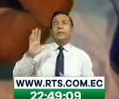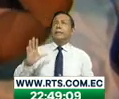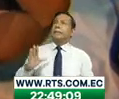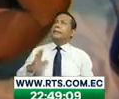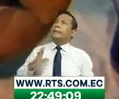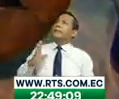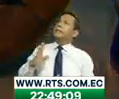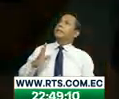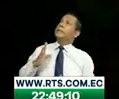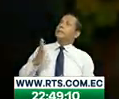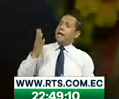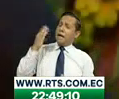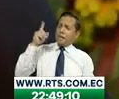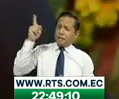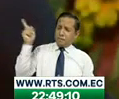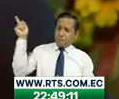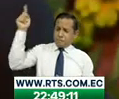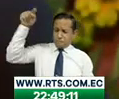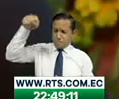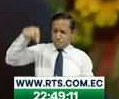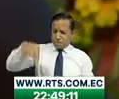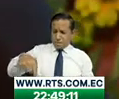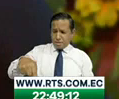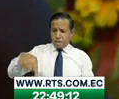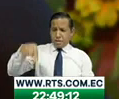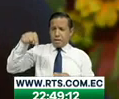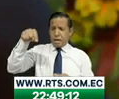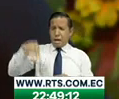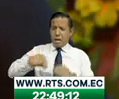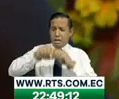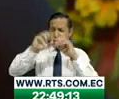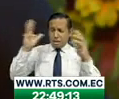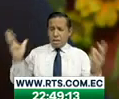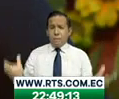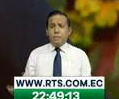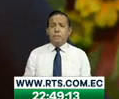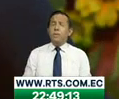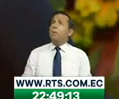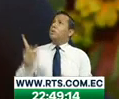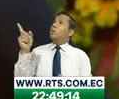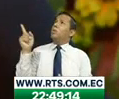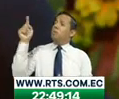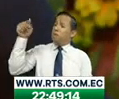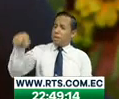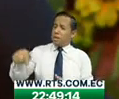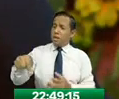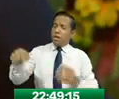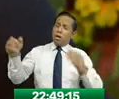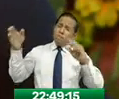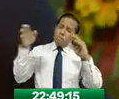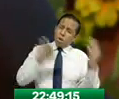tú viniste acá, cuando tú estuviste aquí en este mundo, tú viniste a morir por nosotros.